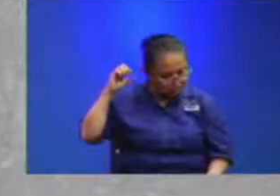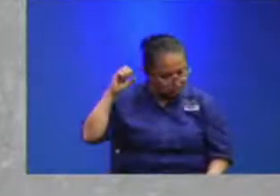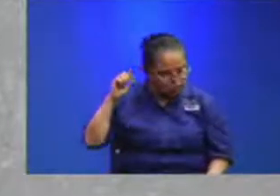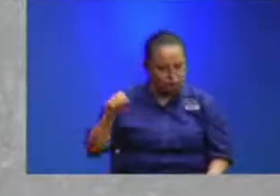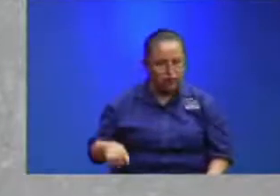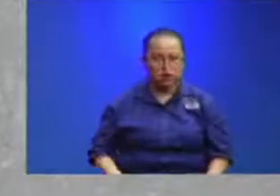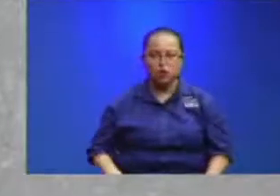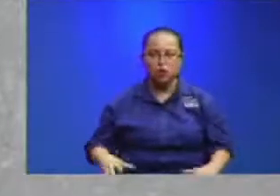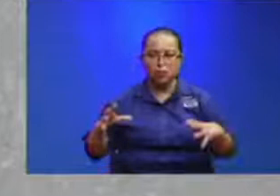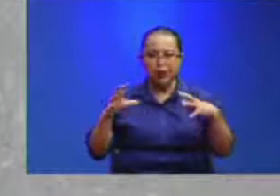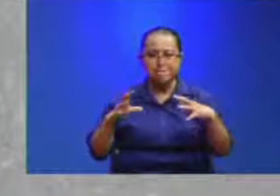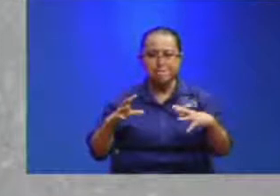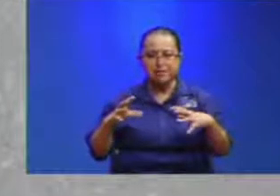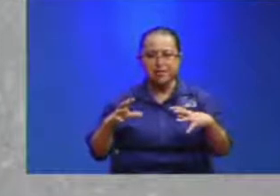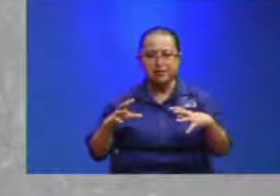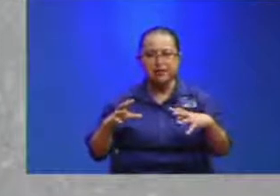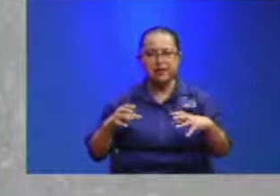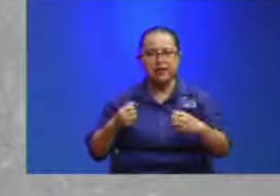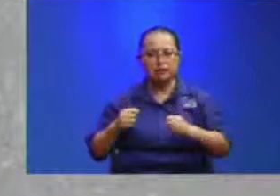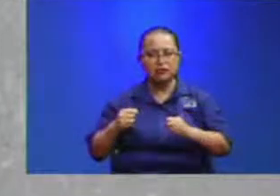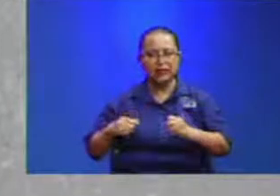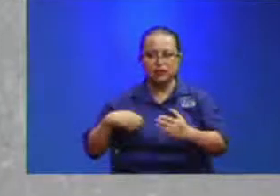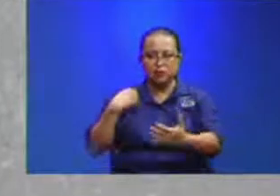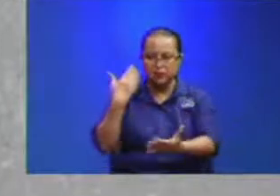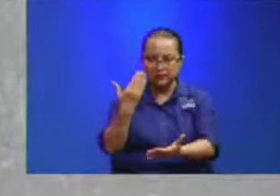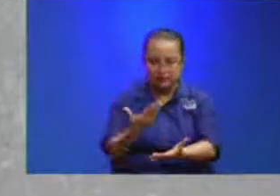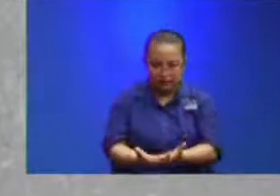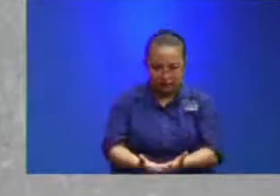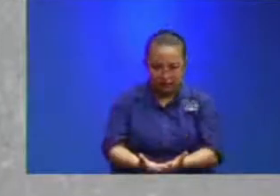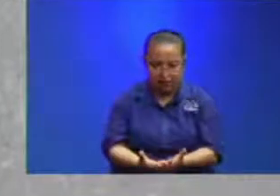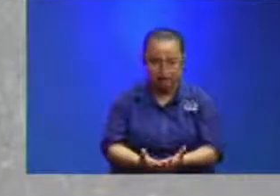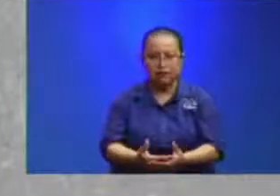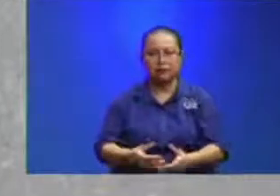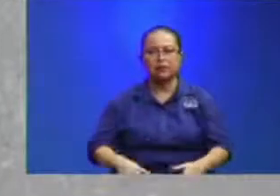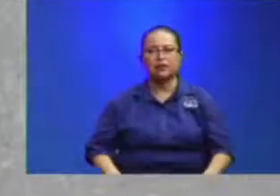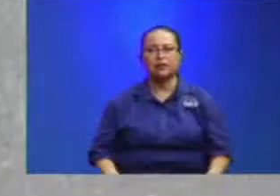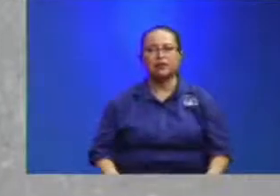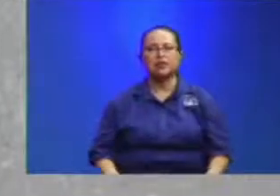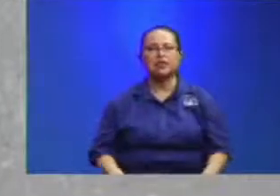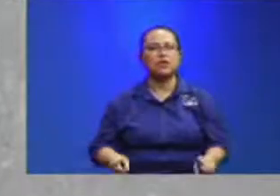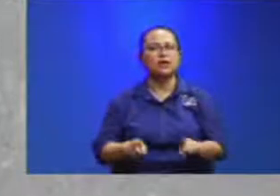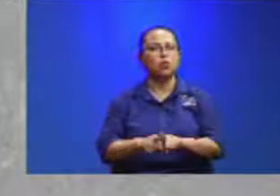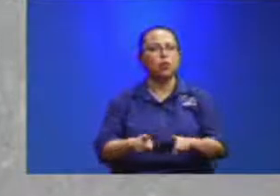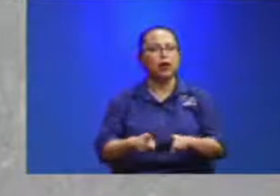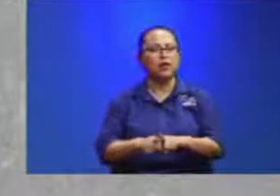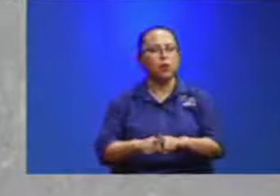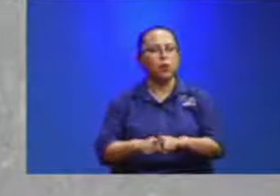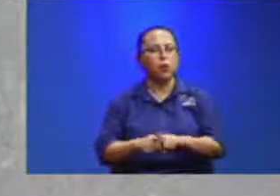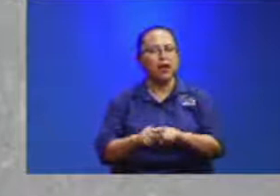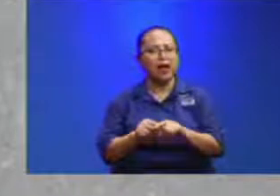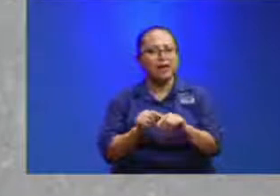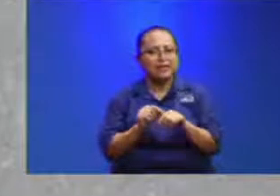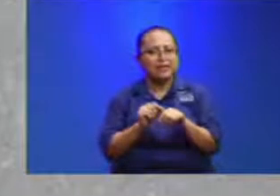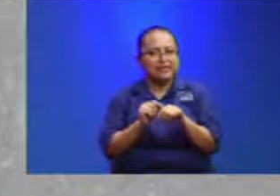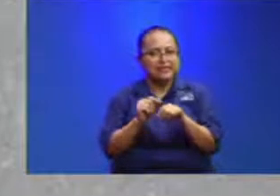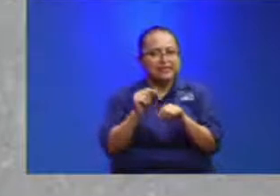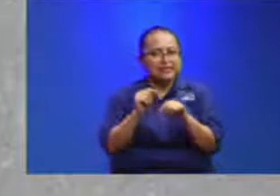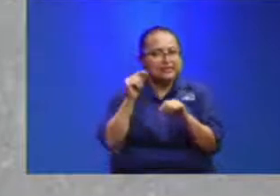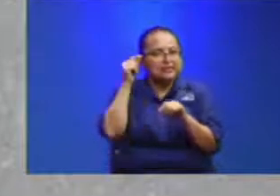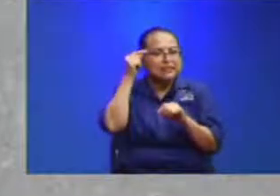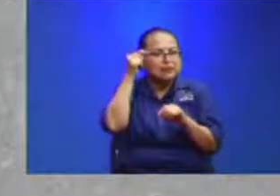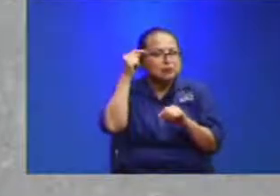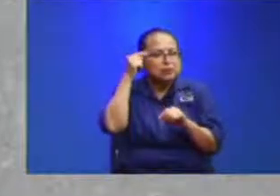piedra de tropiezo junto a vosotros y como una espina en vuestros ojos